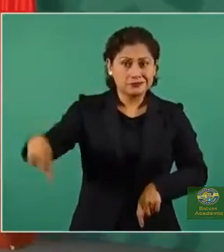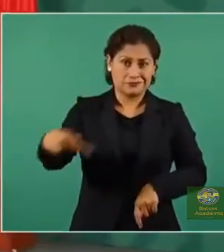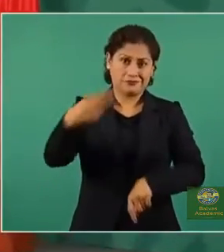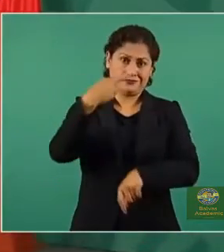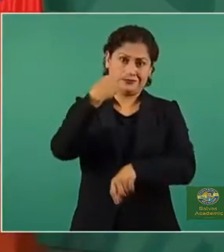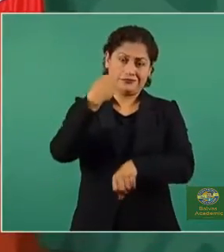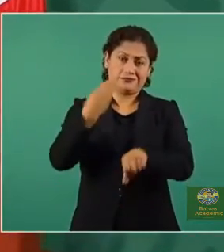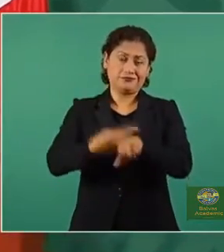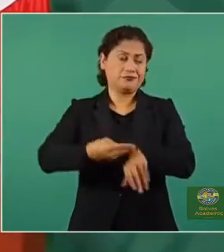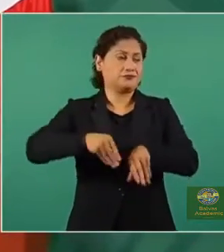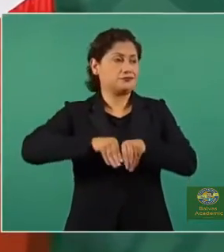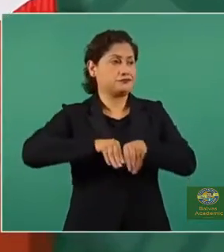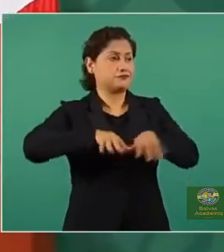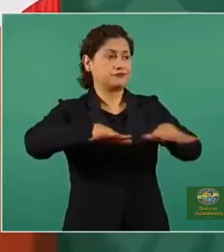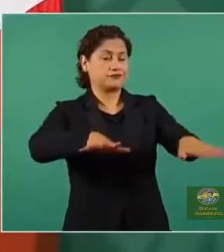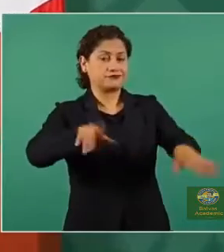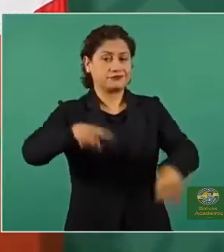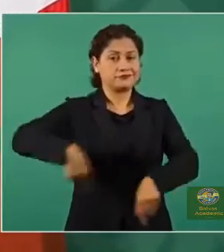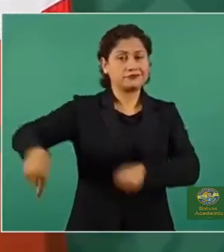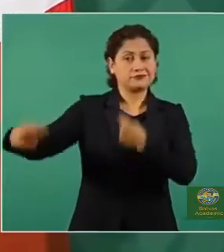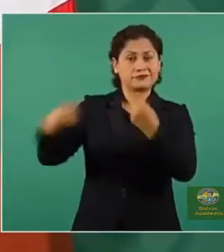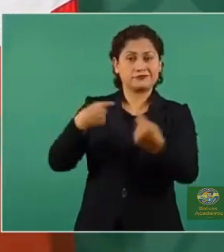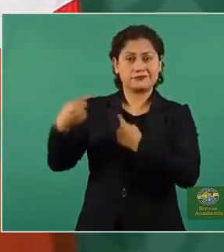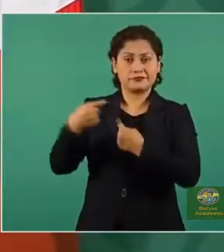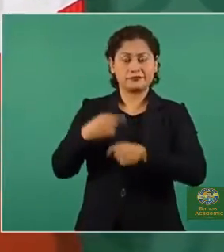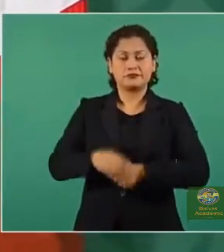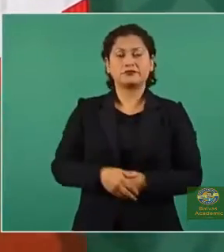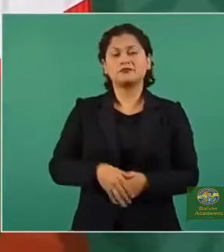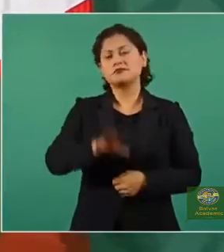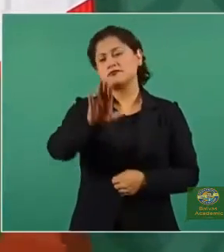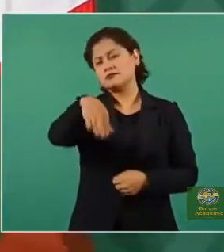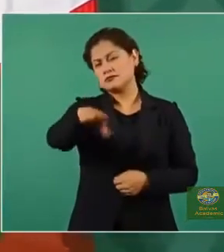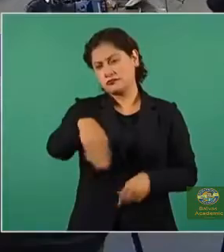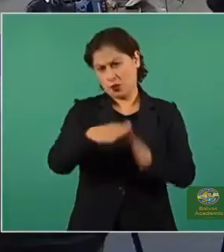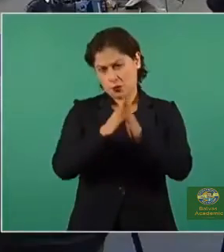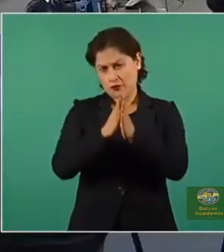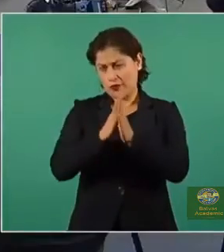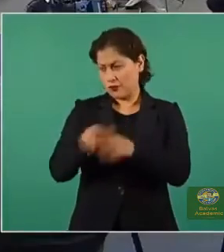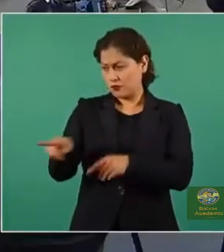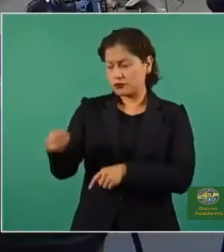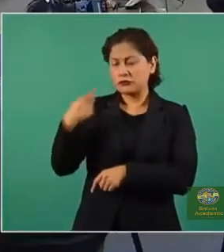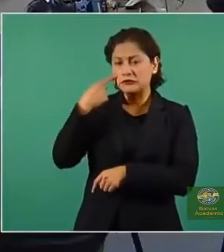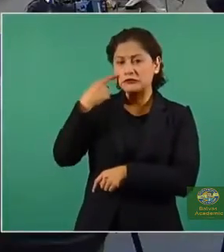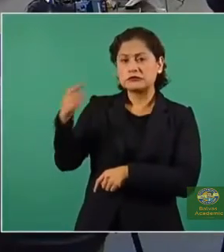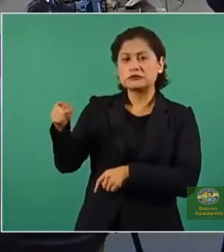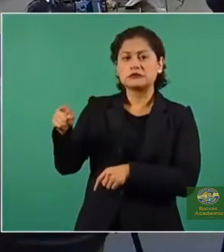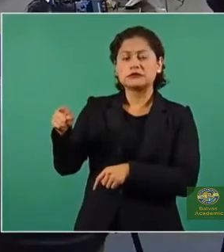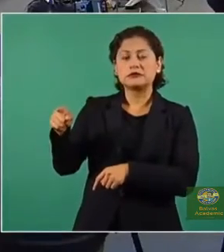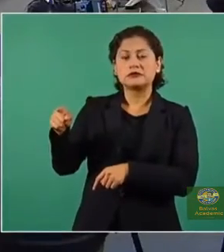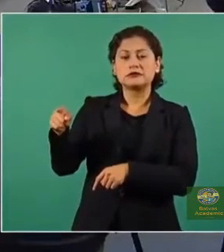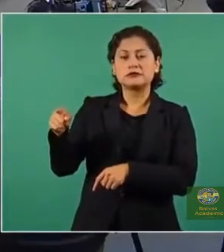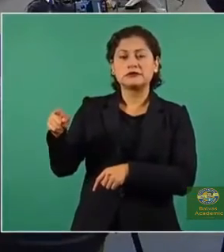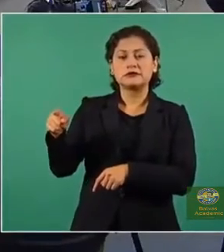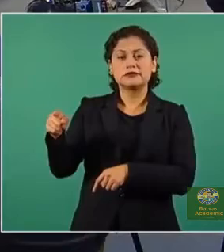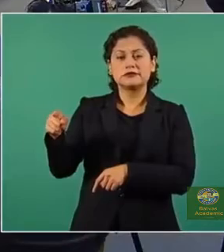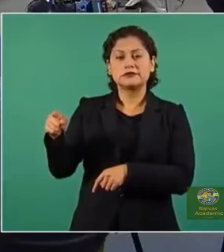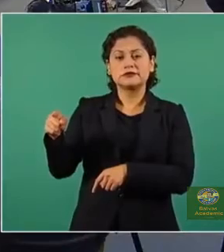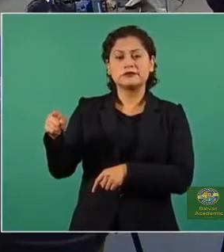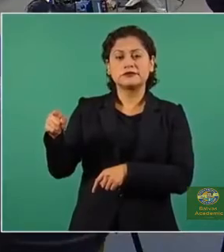todos. No pones ahí los que le